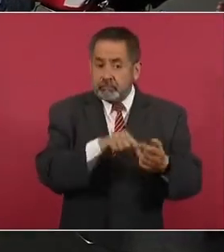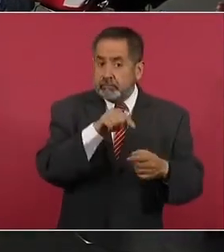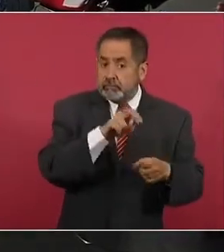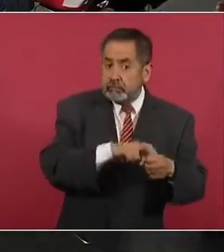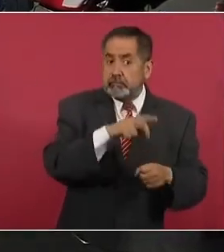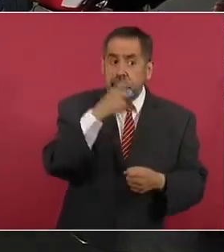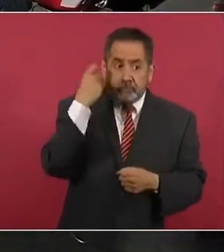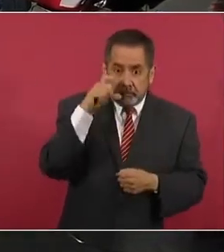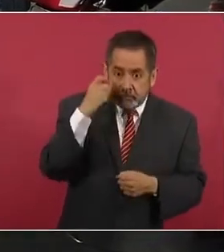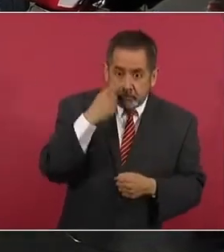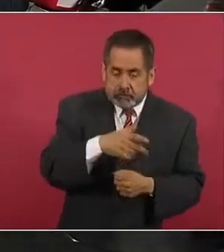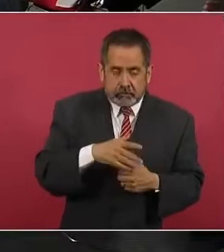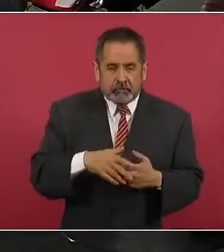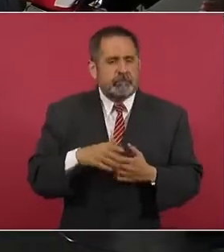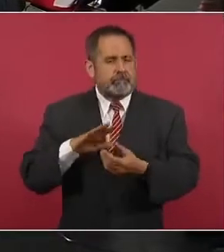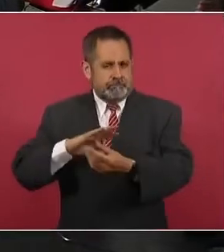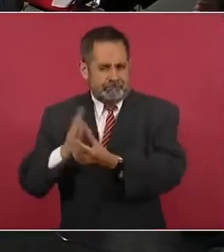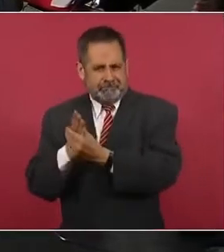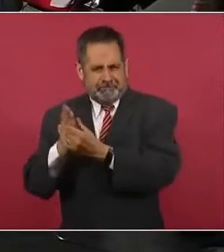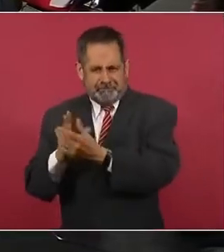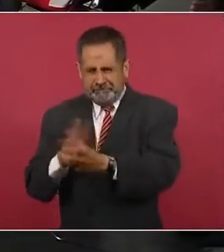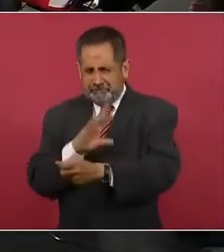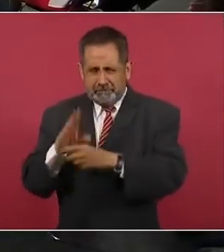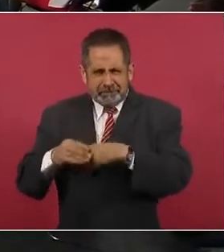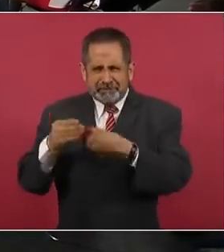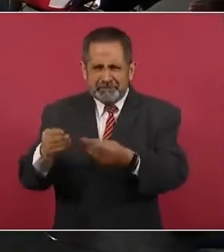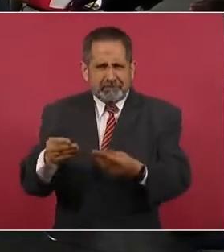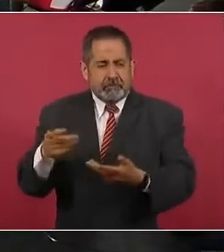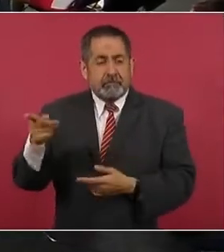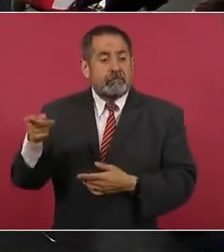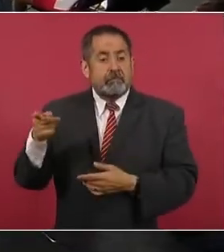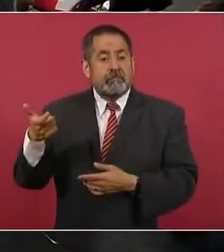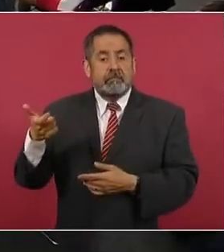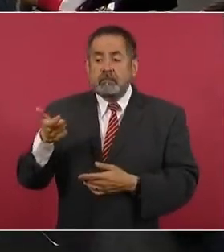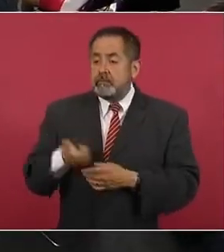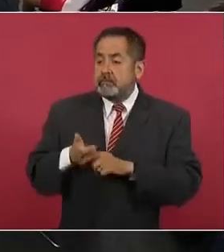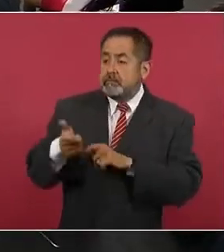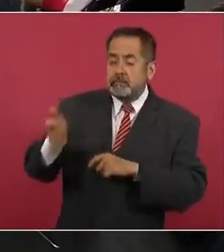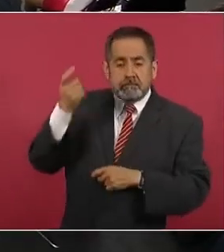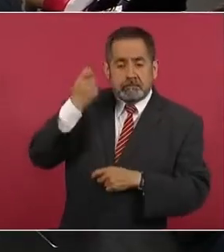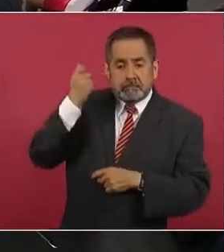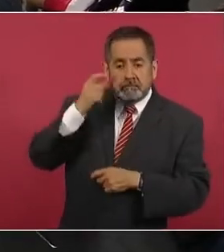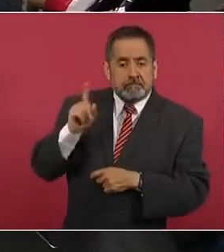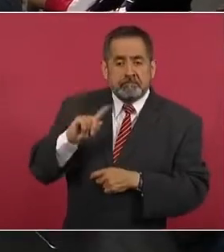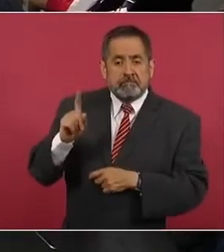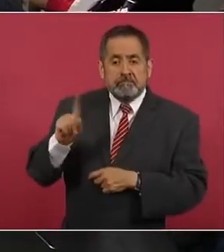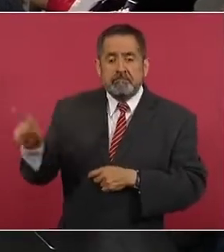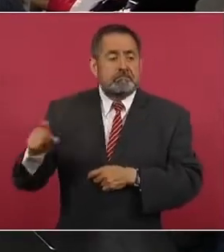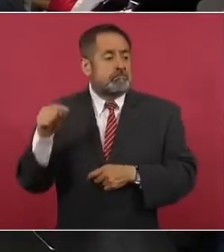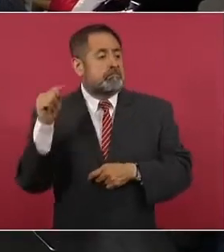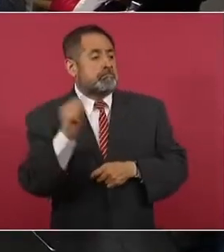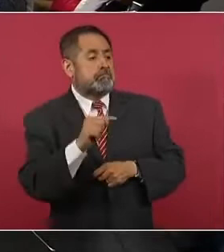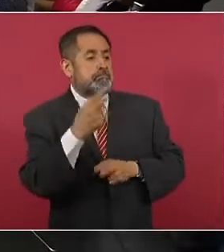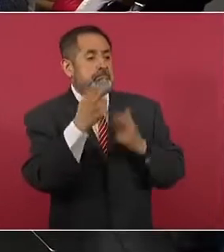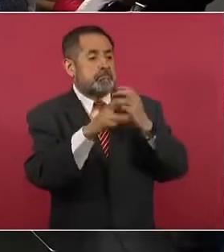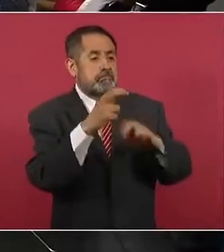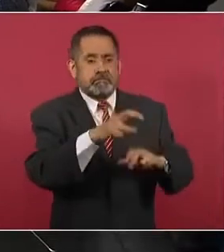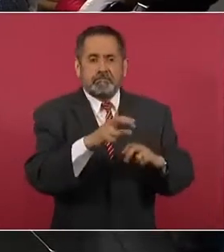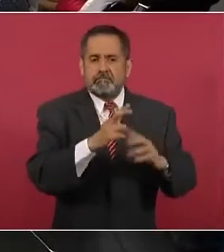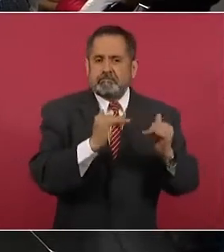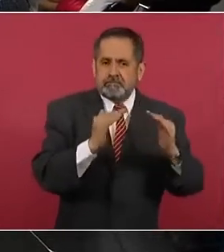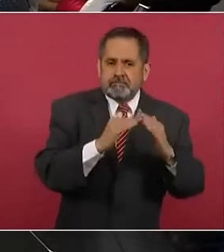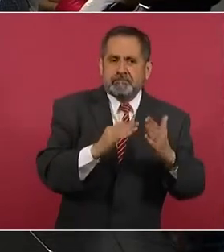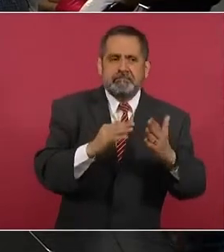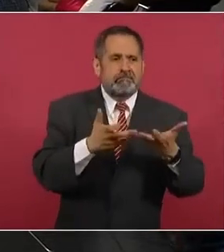fincas. Voy a pasar toda la relación de en dónde, cómo han invertido en casas,